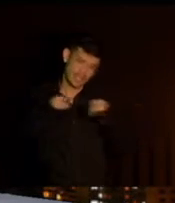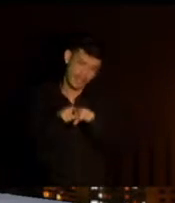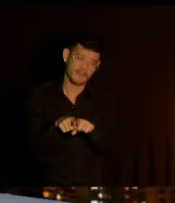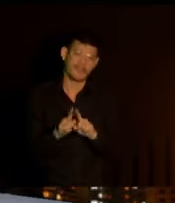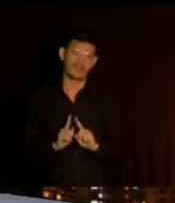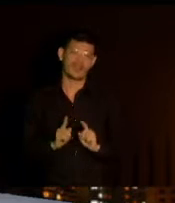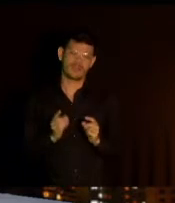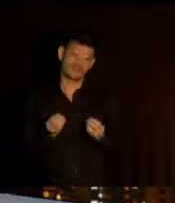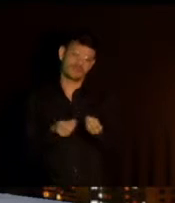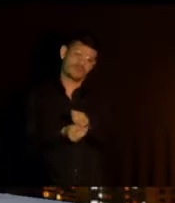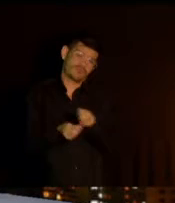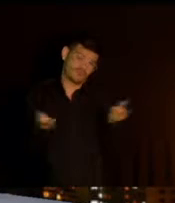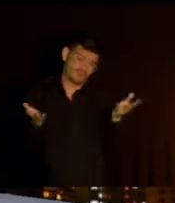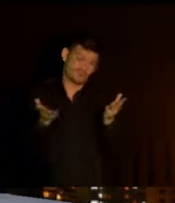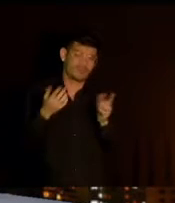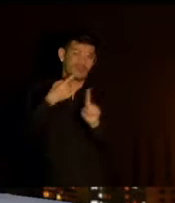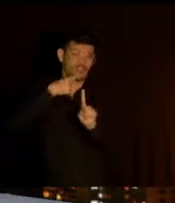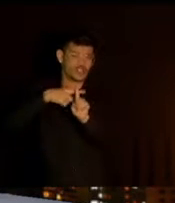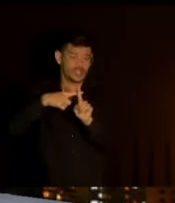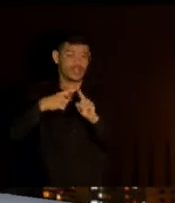brindando grandes beneficios